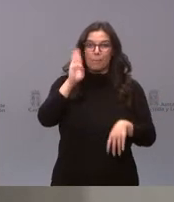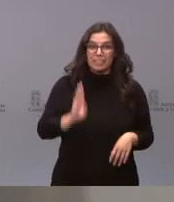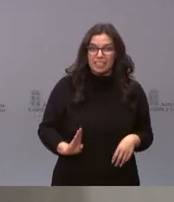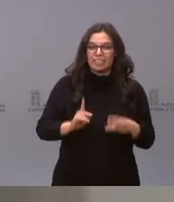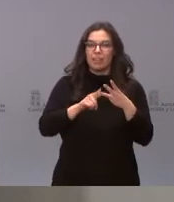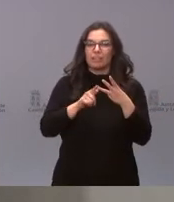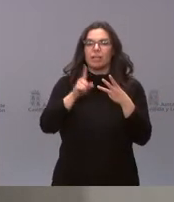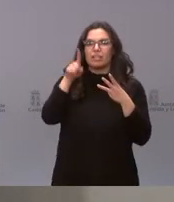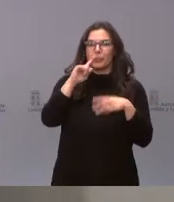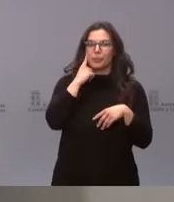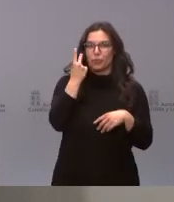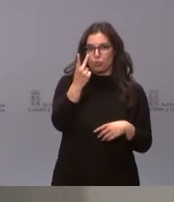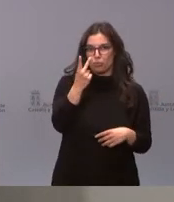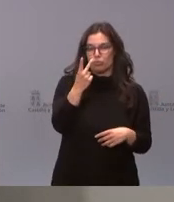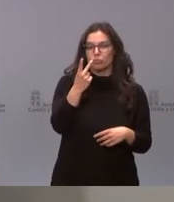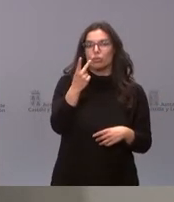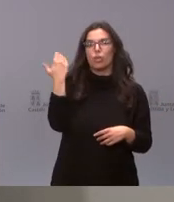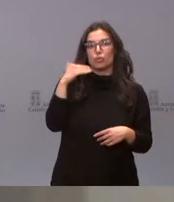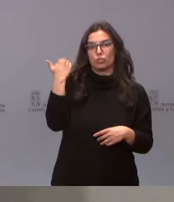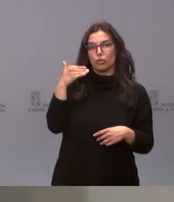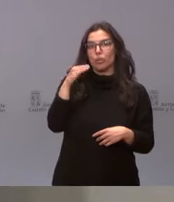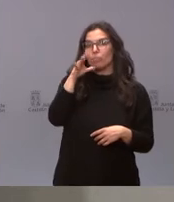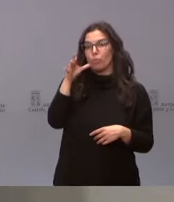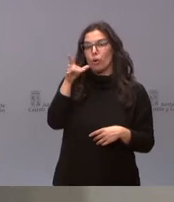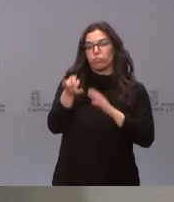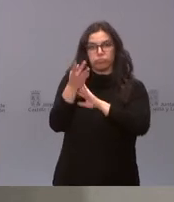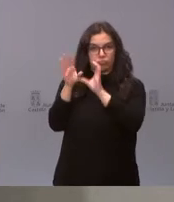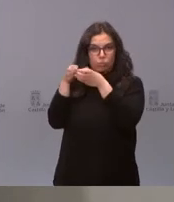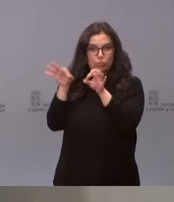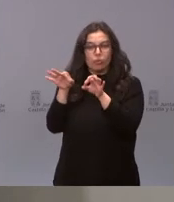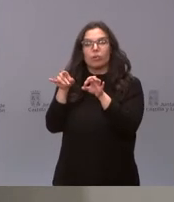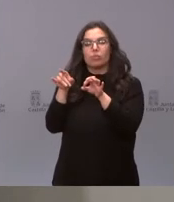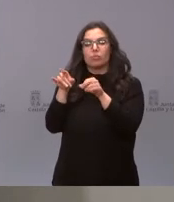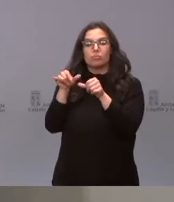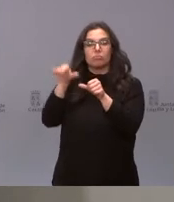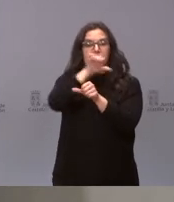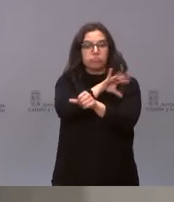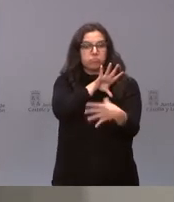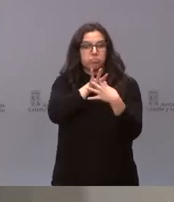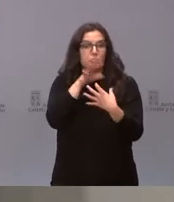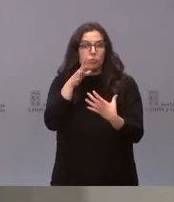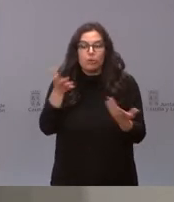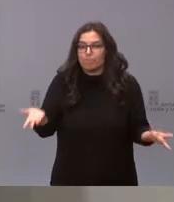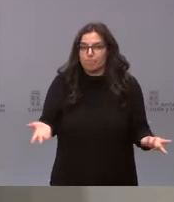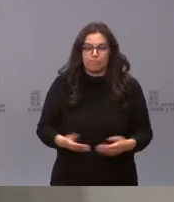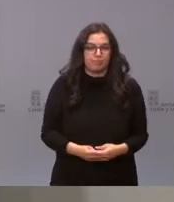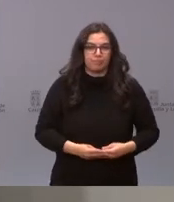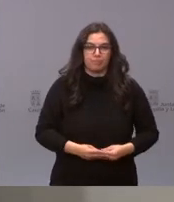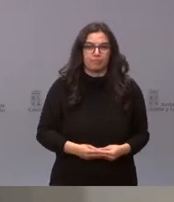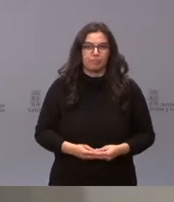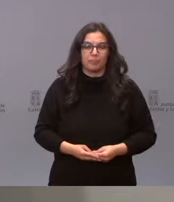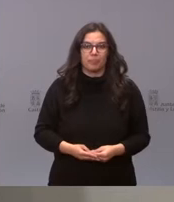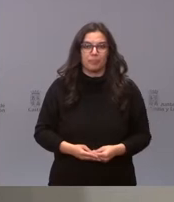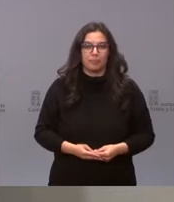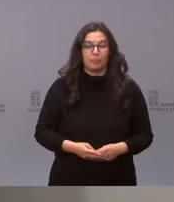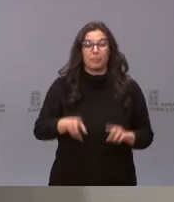han secuenciado dos casos en soria relacionados con un brote pero sin vínculo epidemiológico aparente en